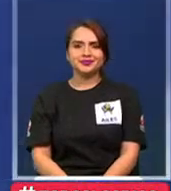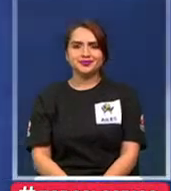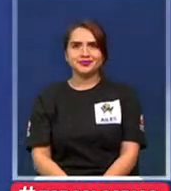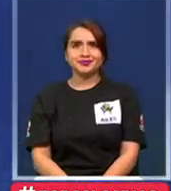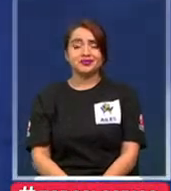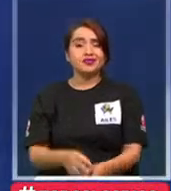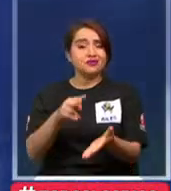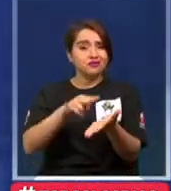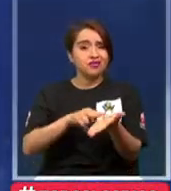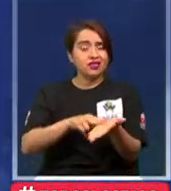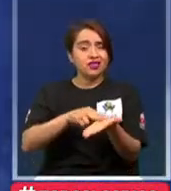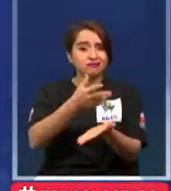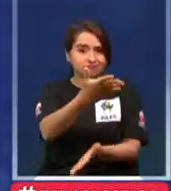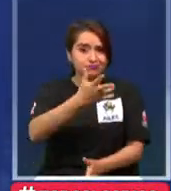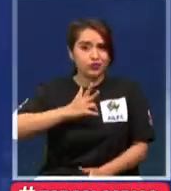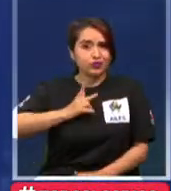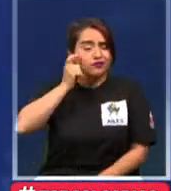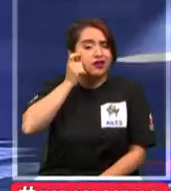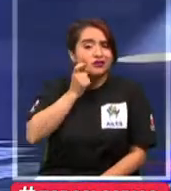En verdad, don Francisco,